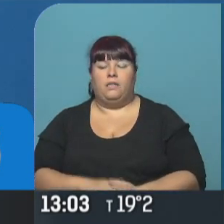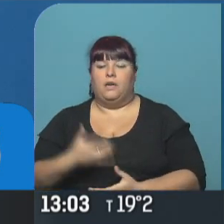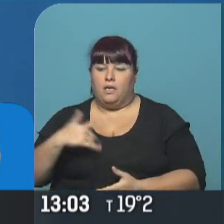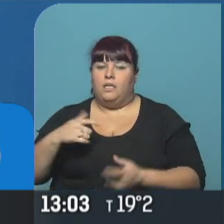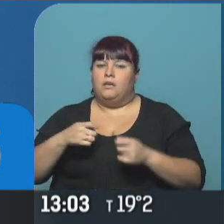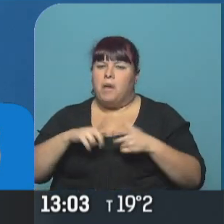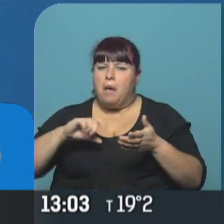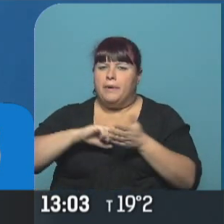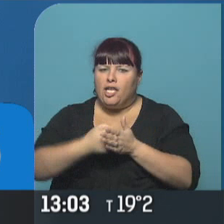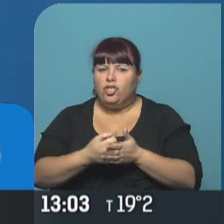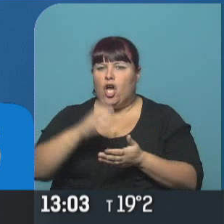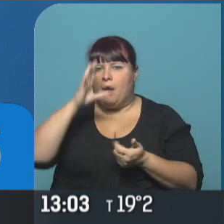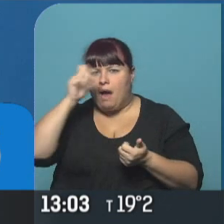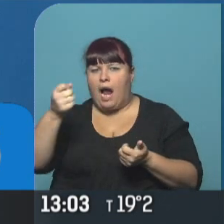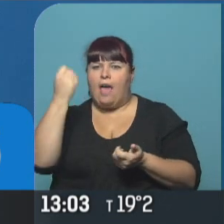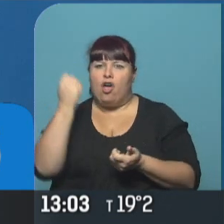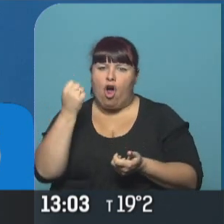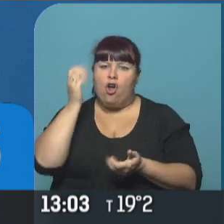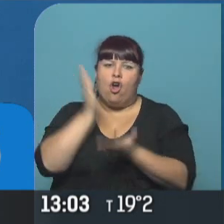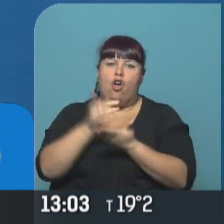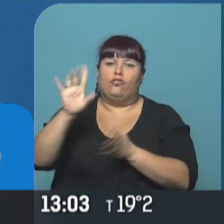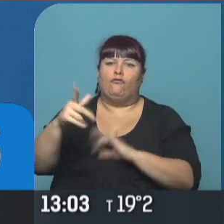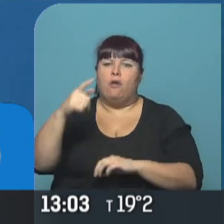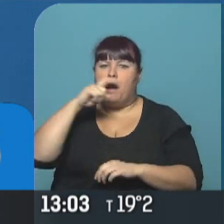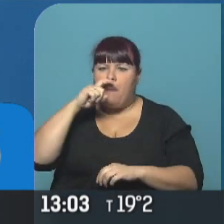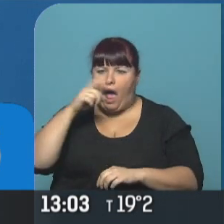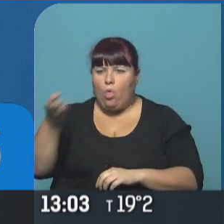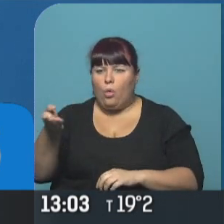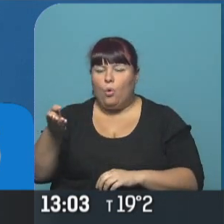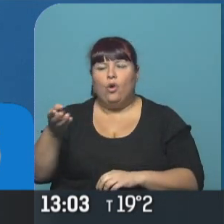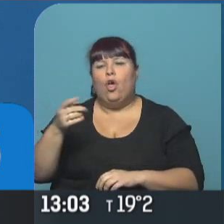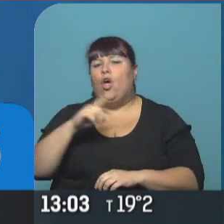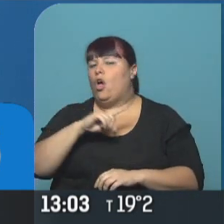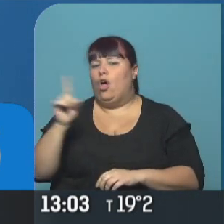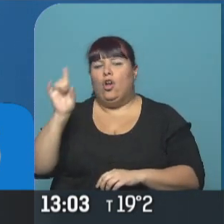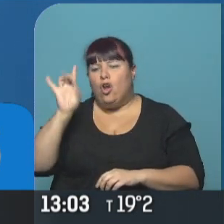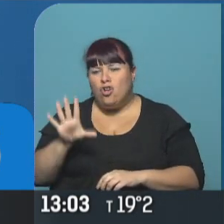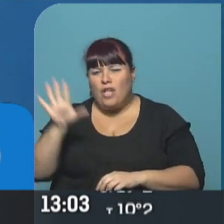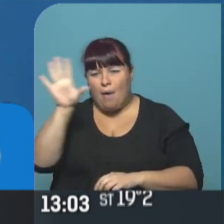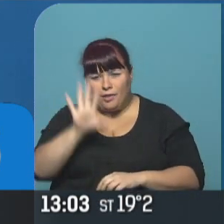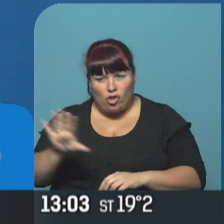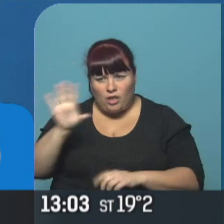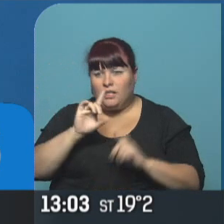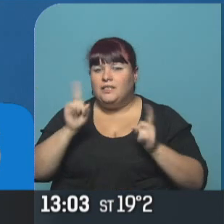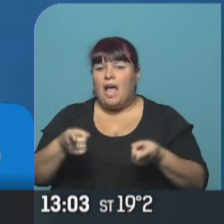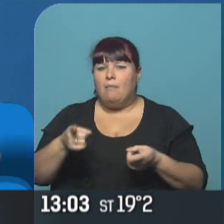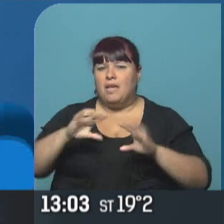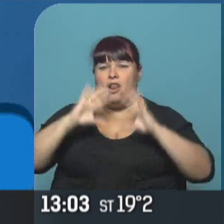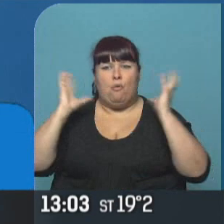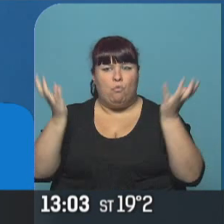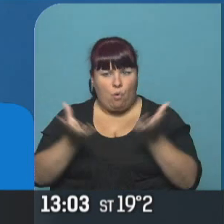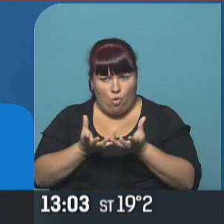presión diplomática y económica sobre el régimen de Maduro, no solamente en el continente, sino también a nivel